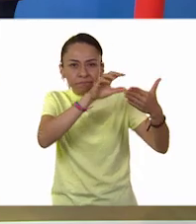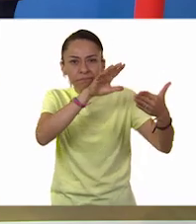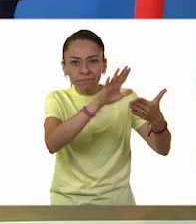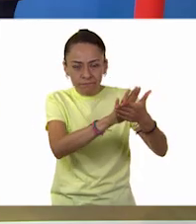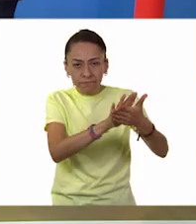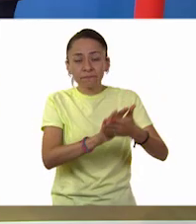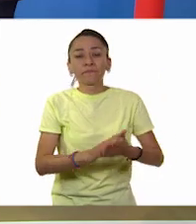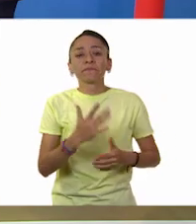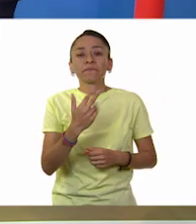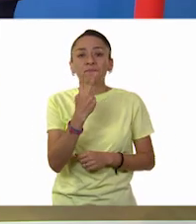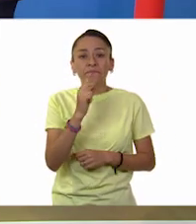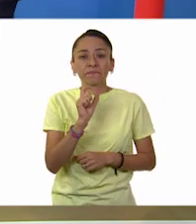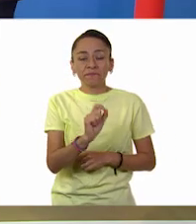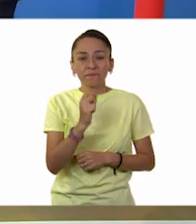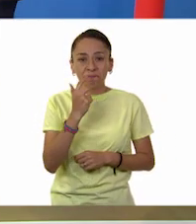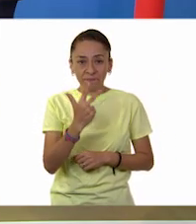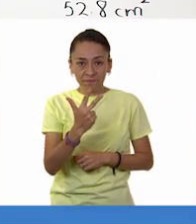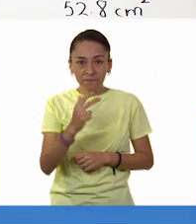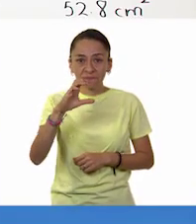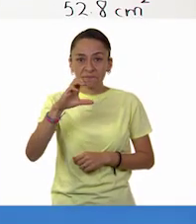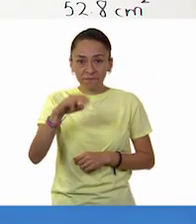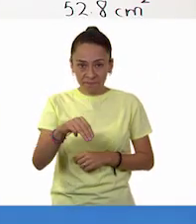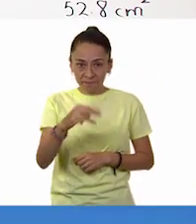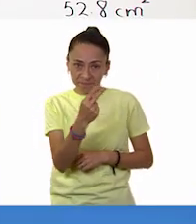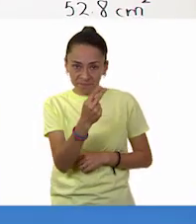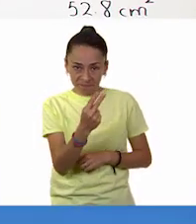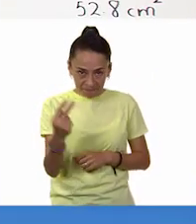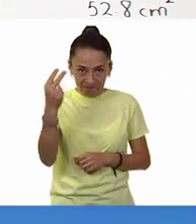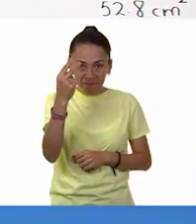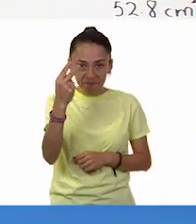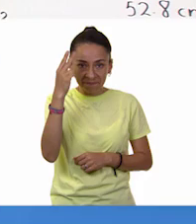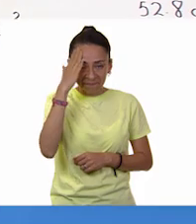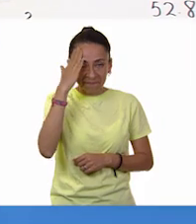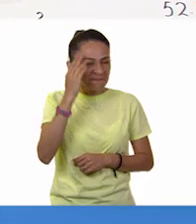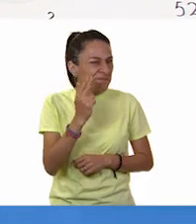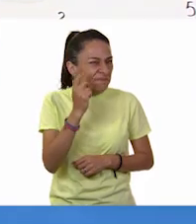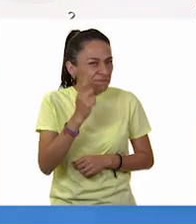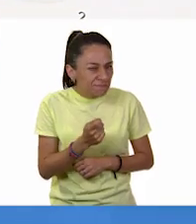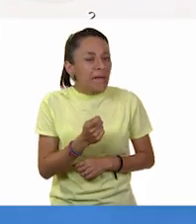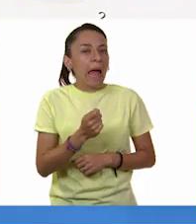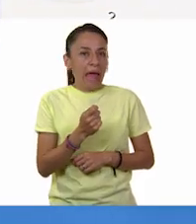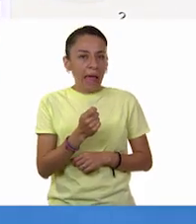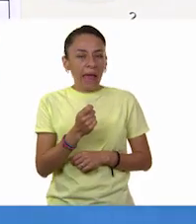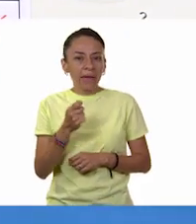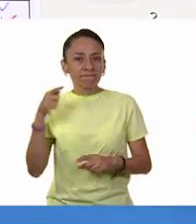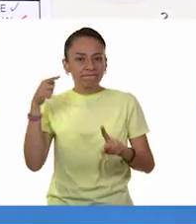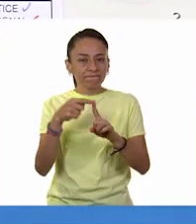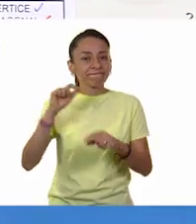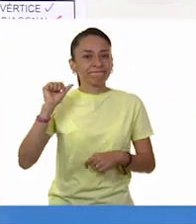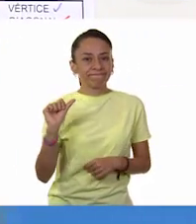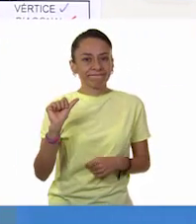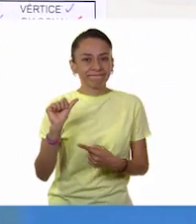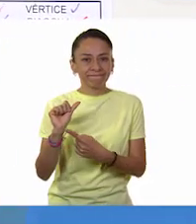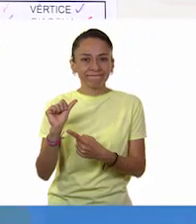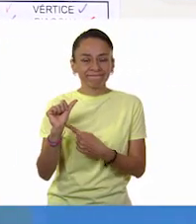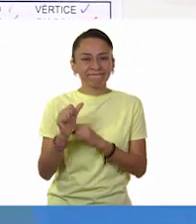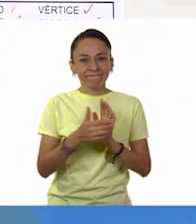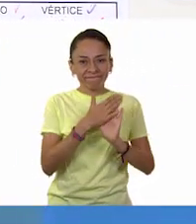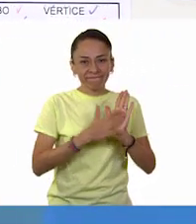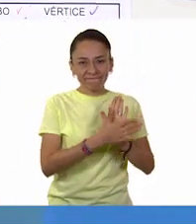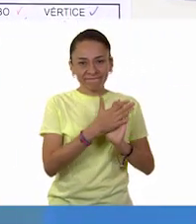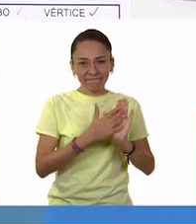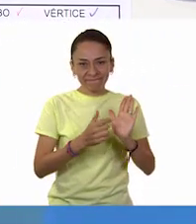52.8 centímetros cuadrados. Estamos hablando del área de las dos figuras que formamos.